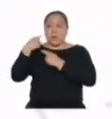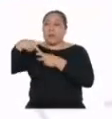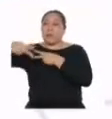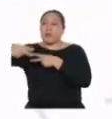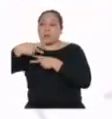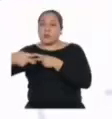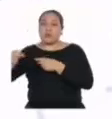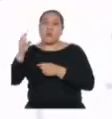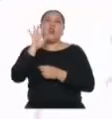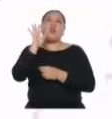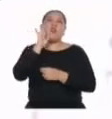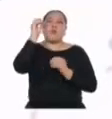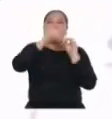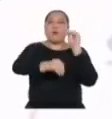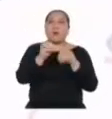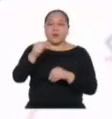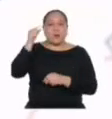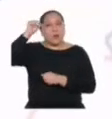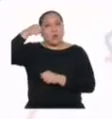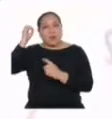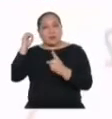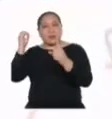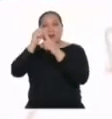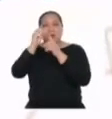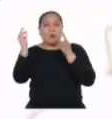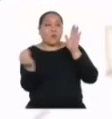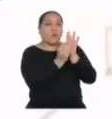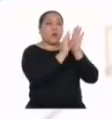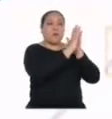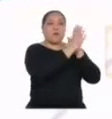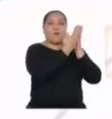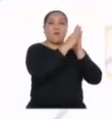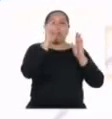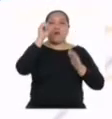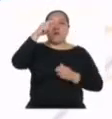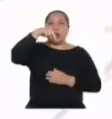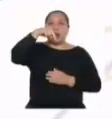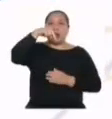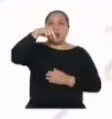reciclaje. Recuerda que este reto será incluido en el fanzine que estás diseñando.